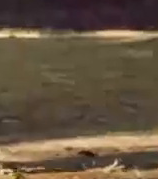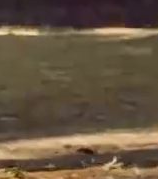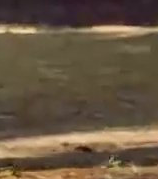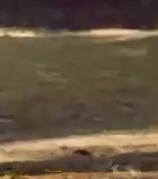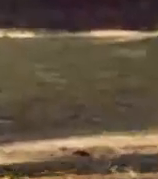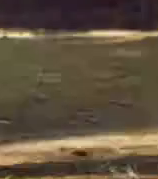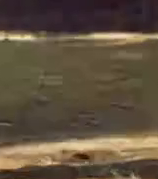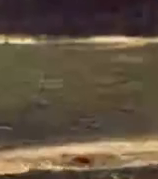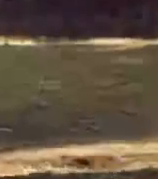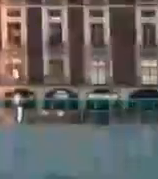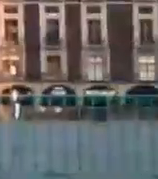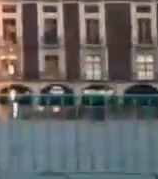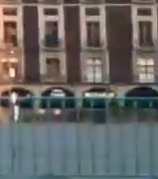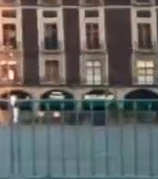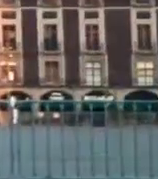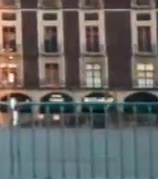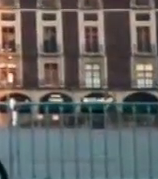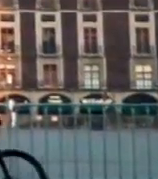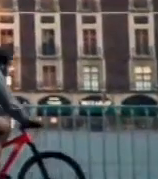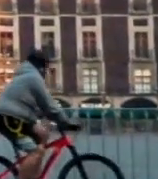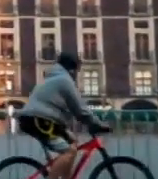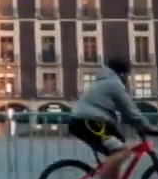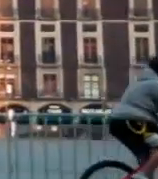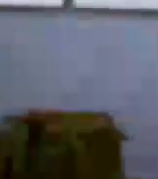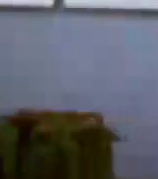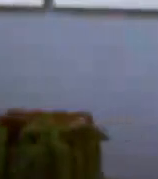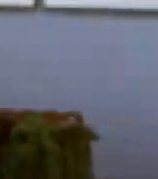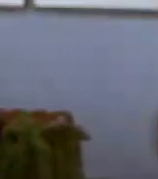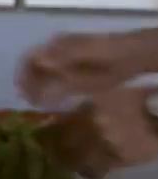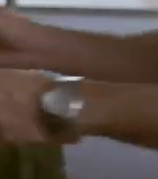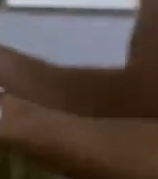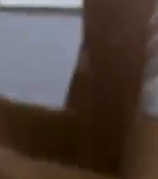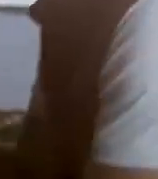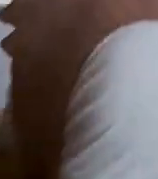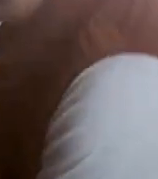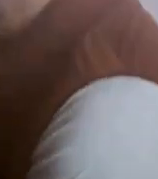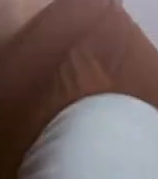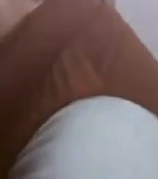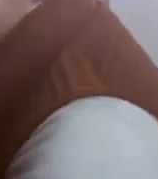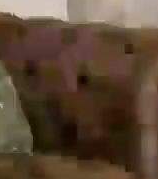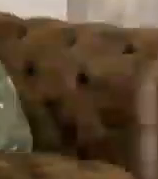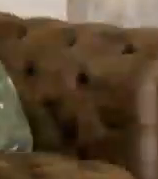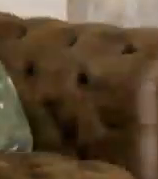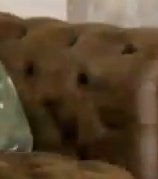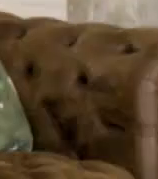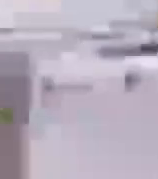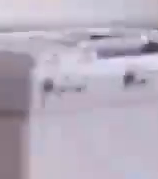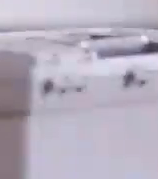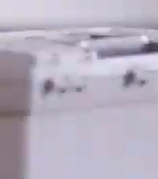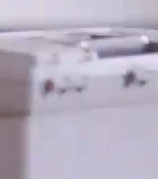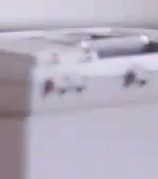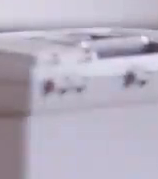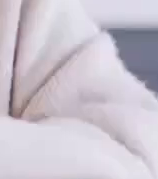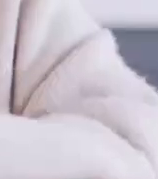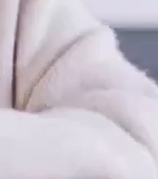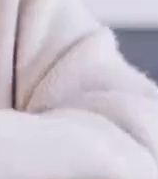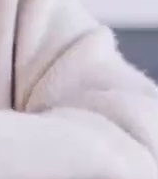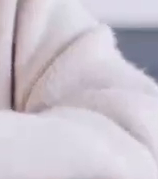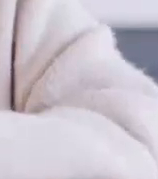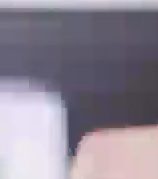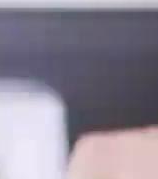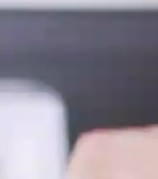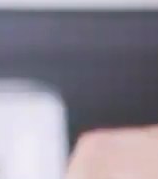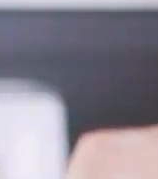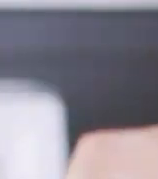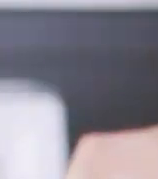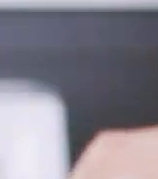Un México seguro, un México en paz, un México lleno de vida, Las puertas de esta casa están y estarán